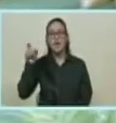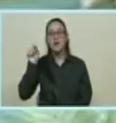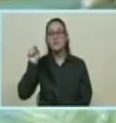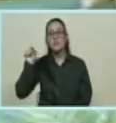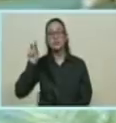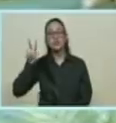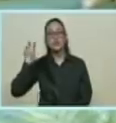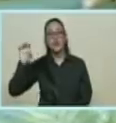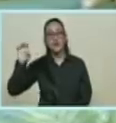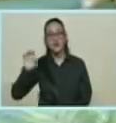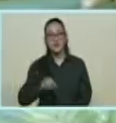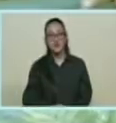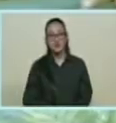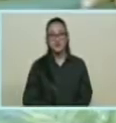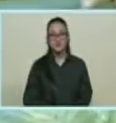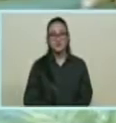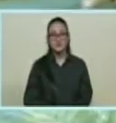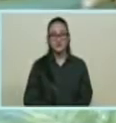www.patria.org.ve.